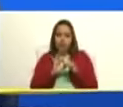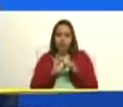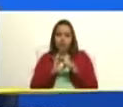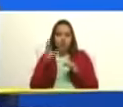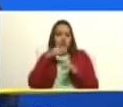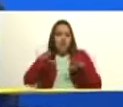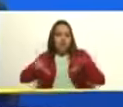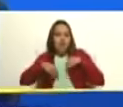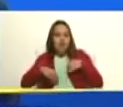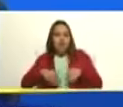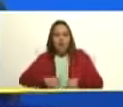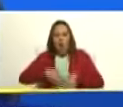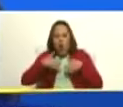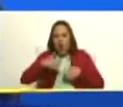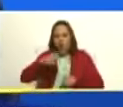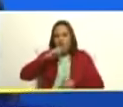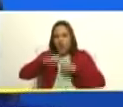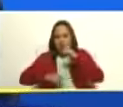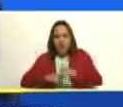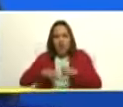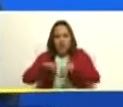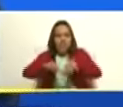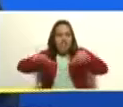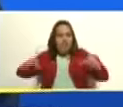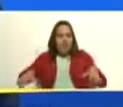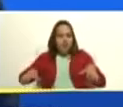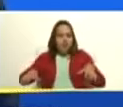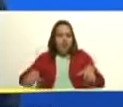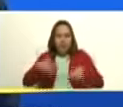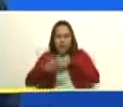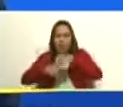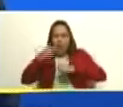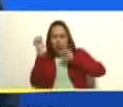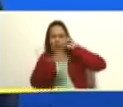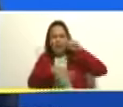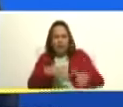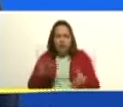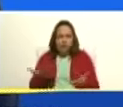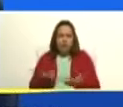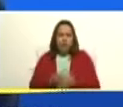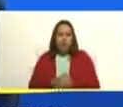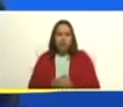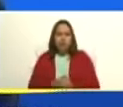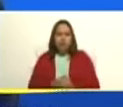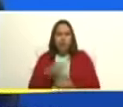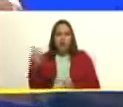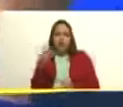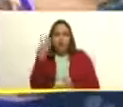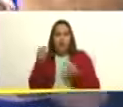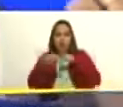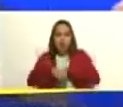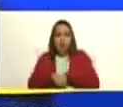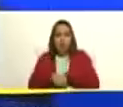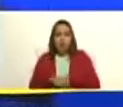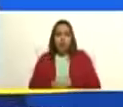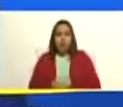odio, el fascismo, la división, el guarimbeo, la violencia. Cuarto consenso, recuperar el estado de bienestar social.